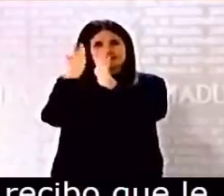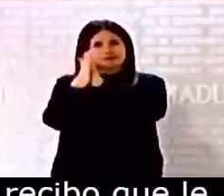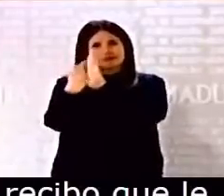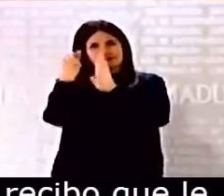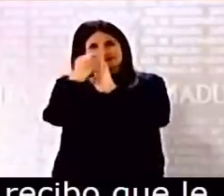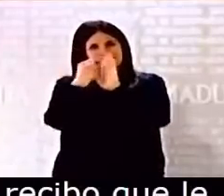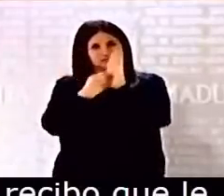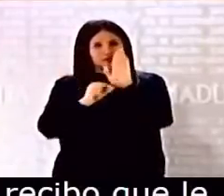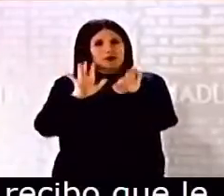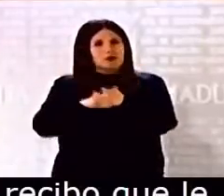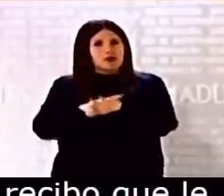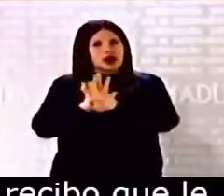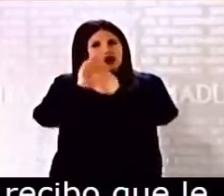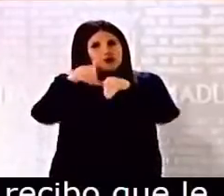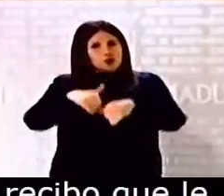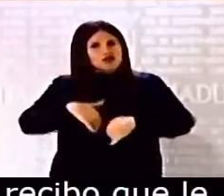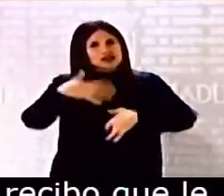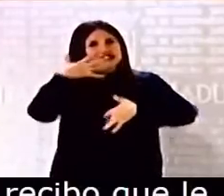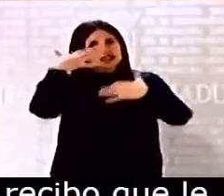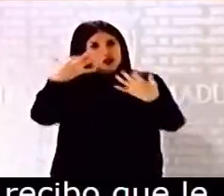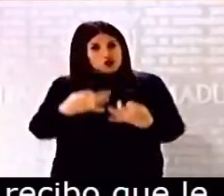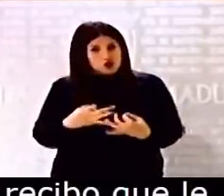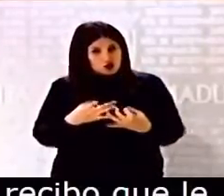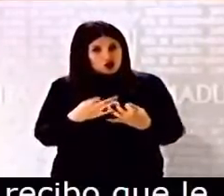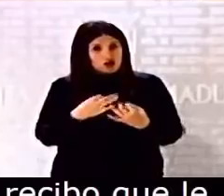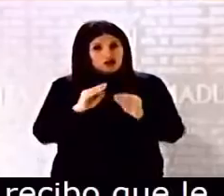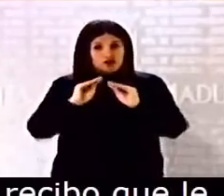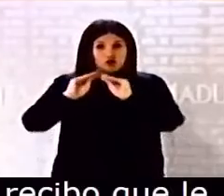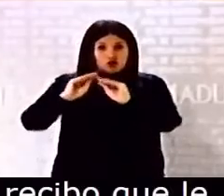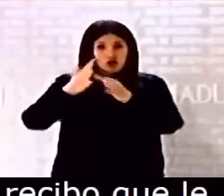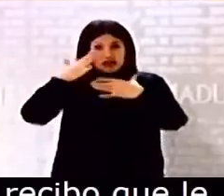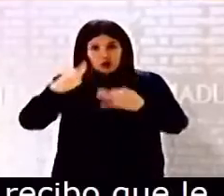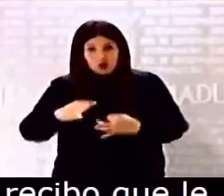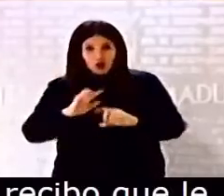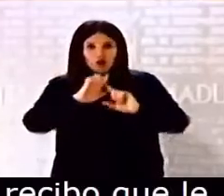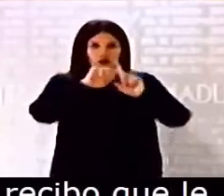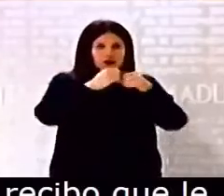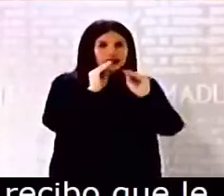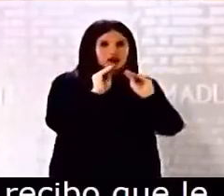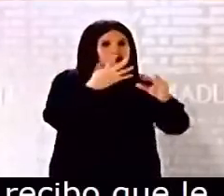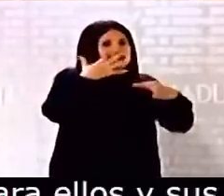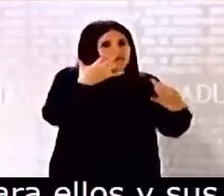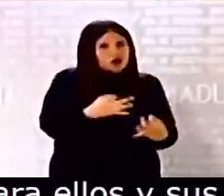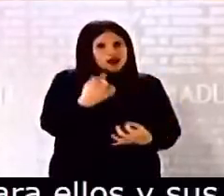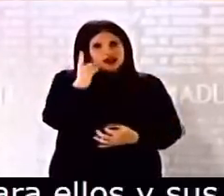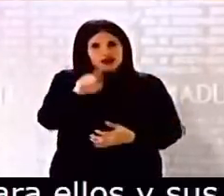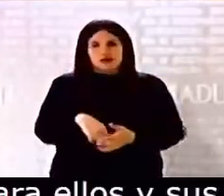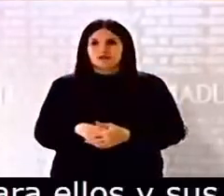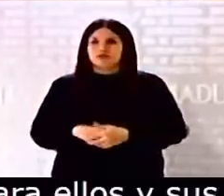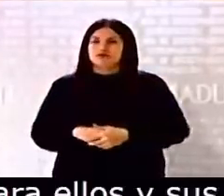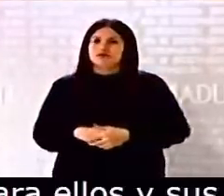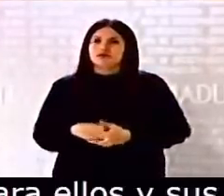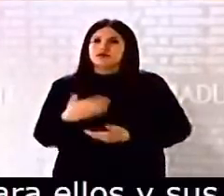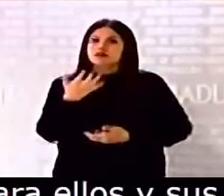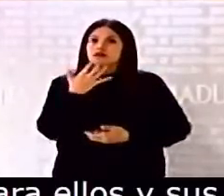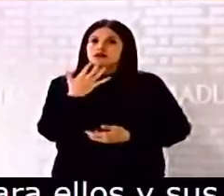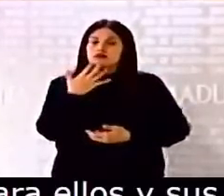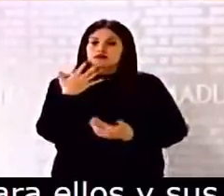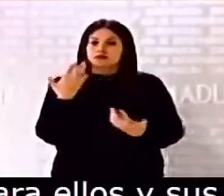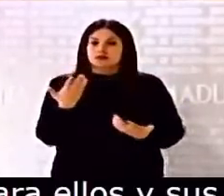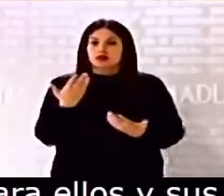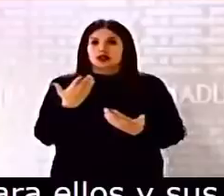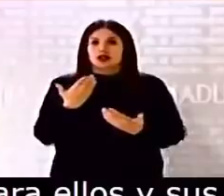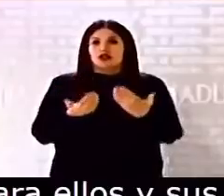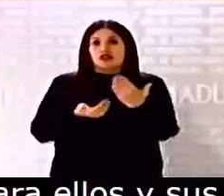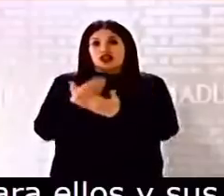posible, para ellos y para sus familiares. Pues que se reserven en estos